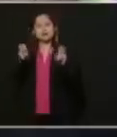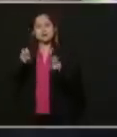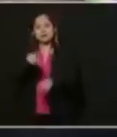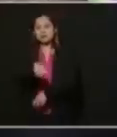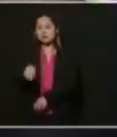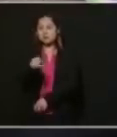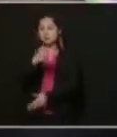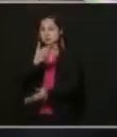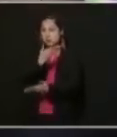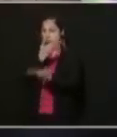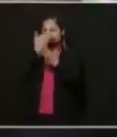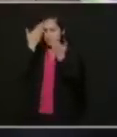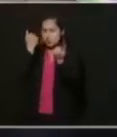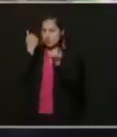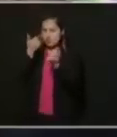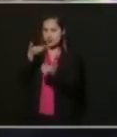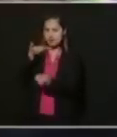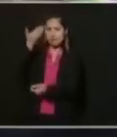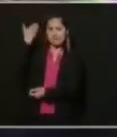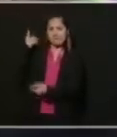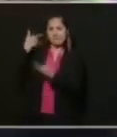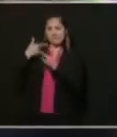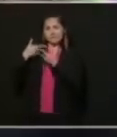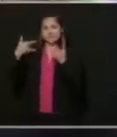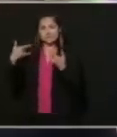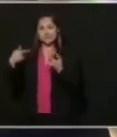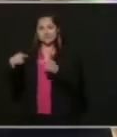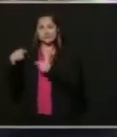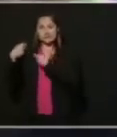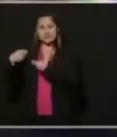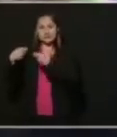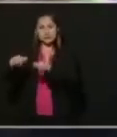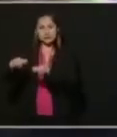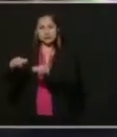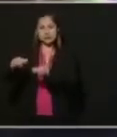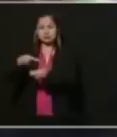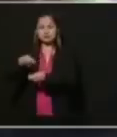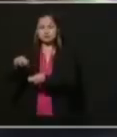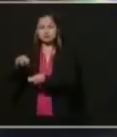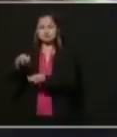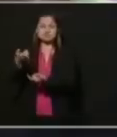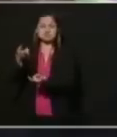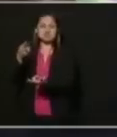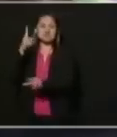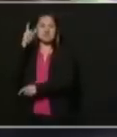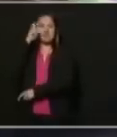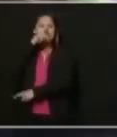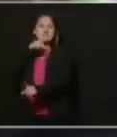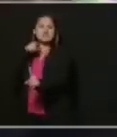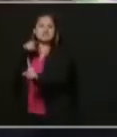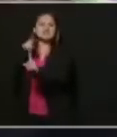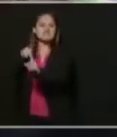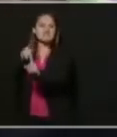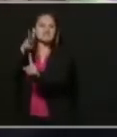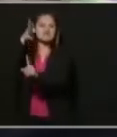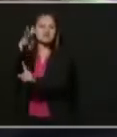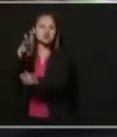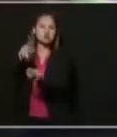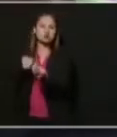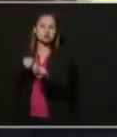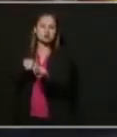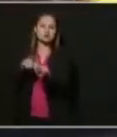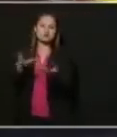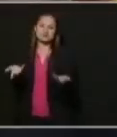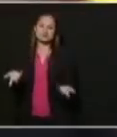dónde viene difícilmente va a saber hacia dónde va. Por eso se